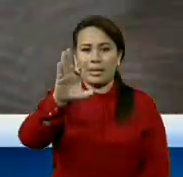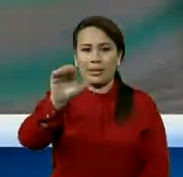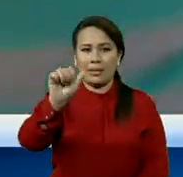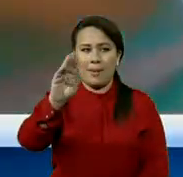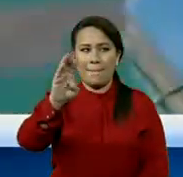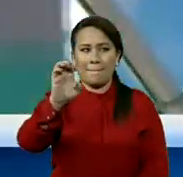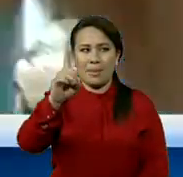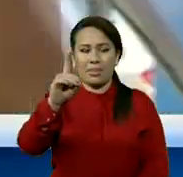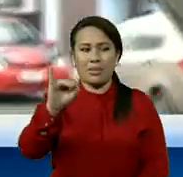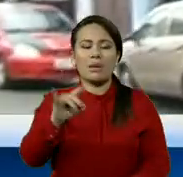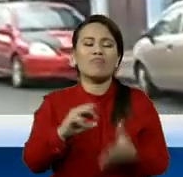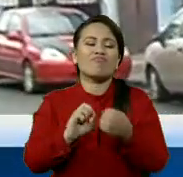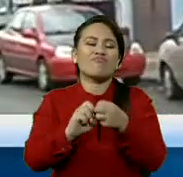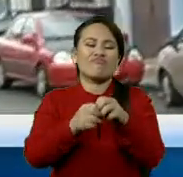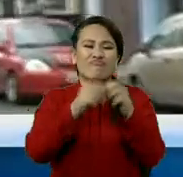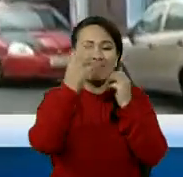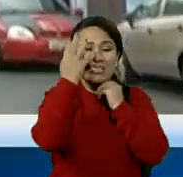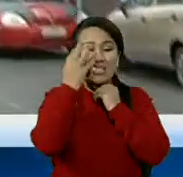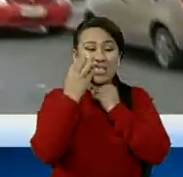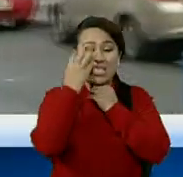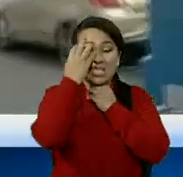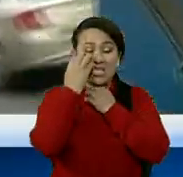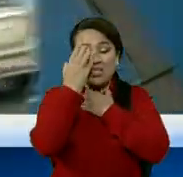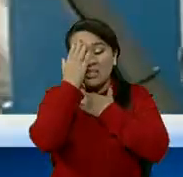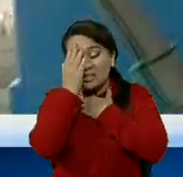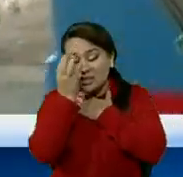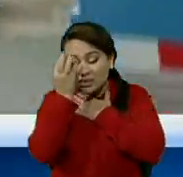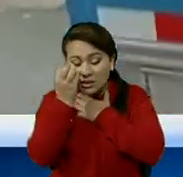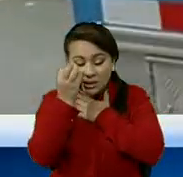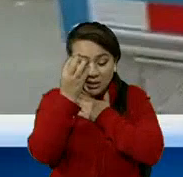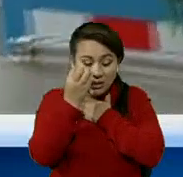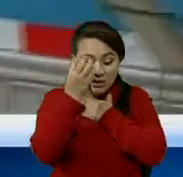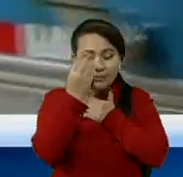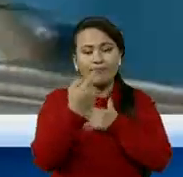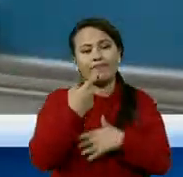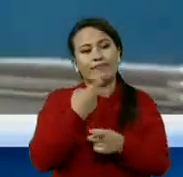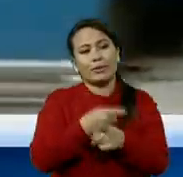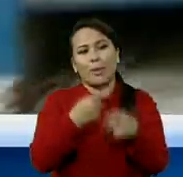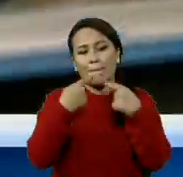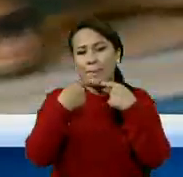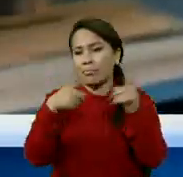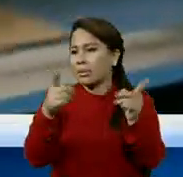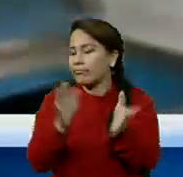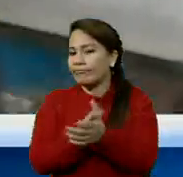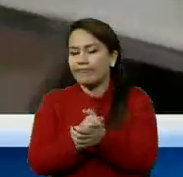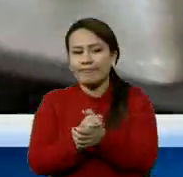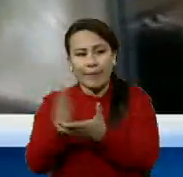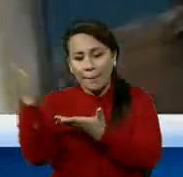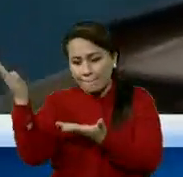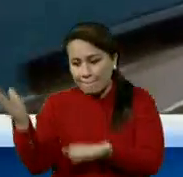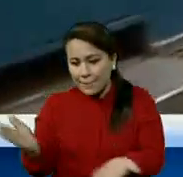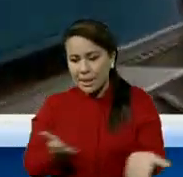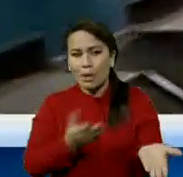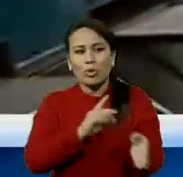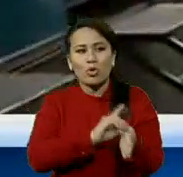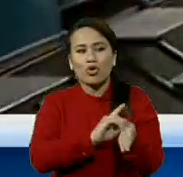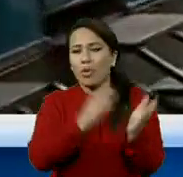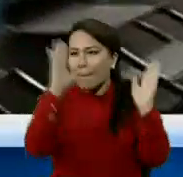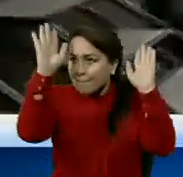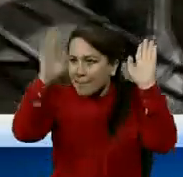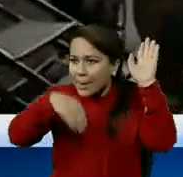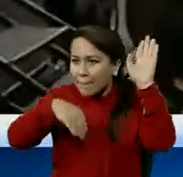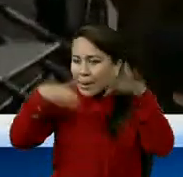problema de la conjuntivitis. Entonces, dado ese caso, nosotros inmediatamente dispusimos que venga nuestra